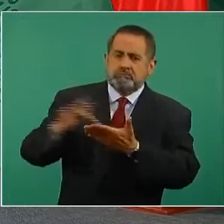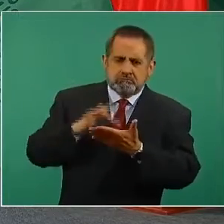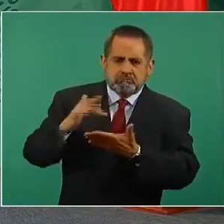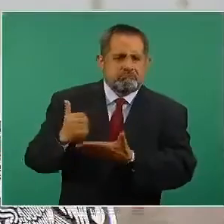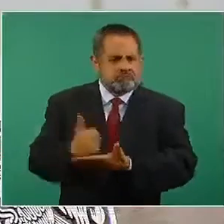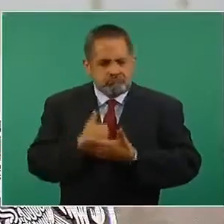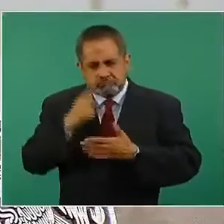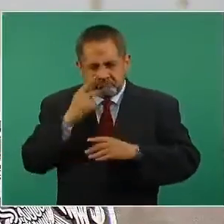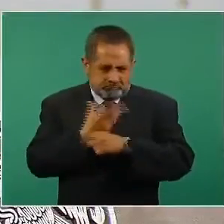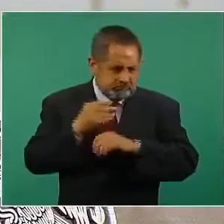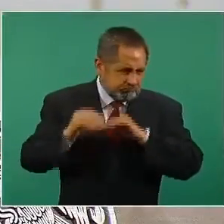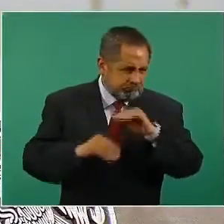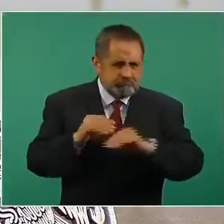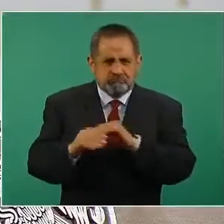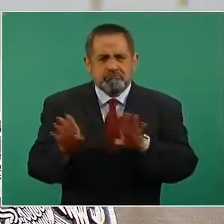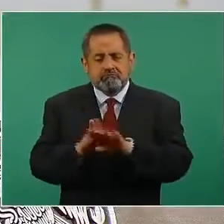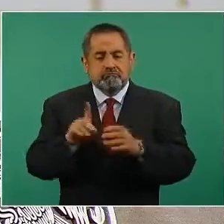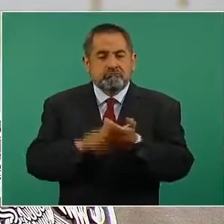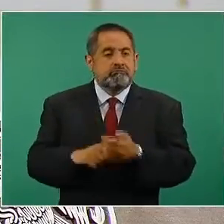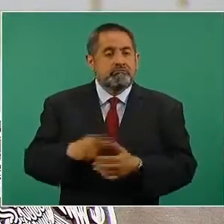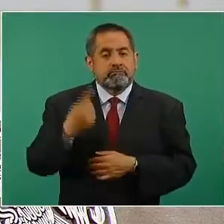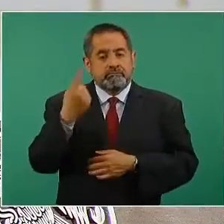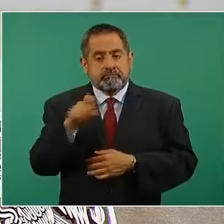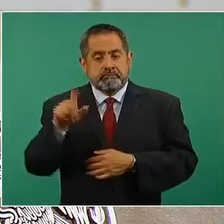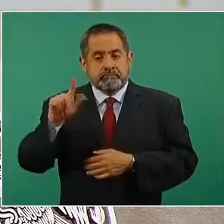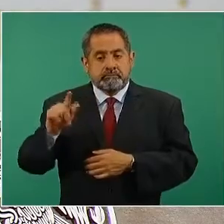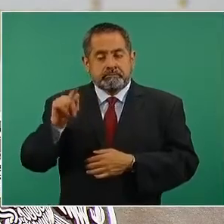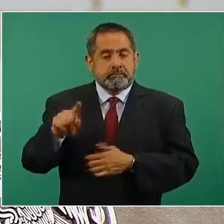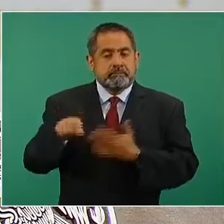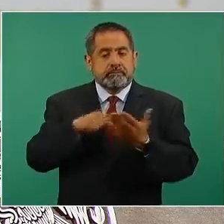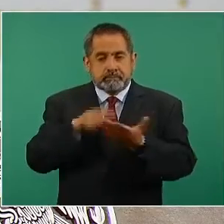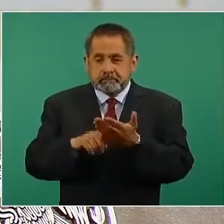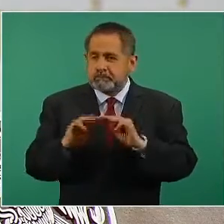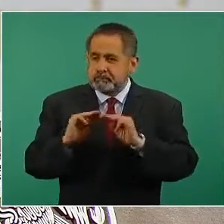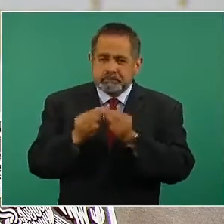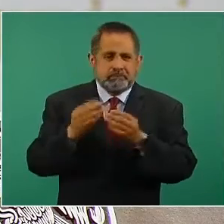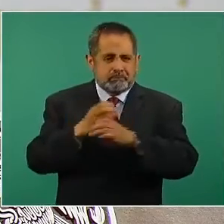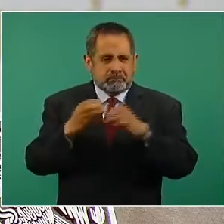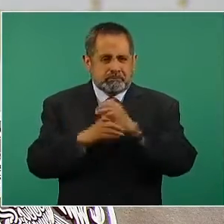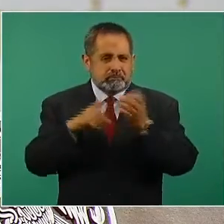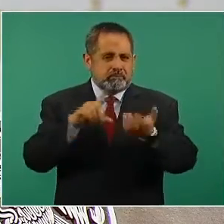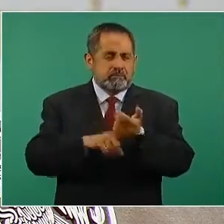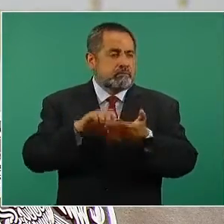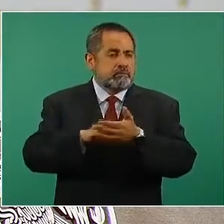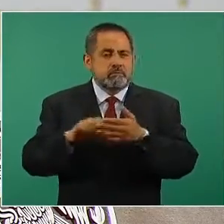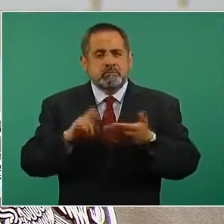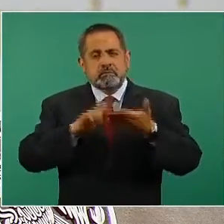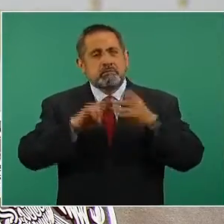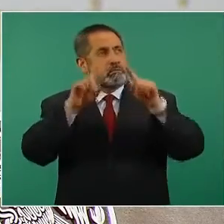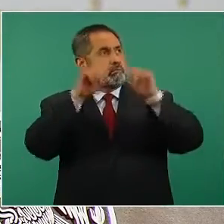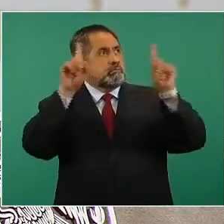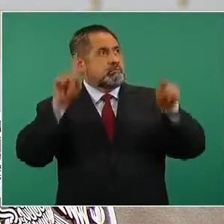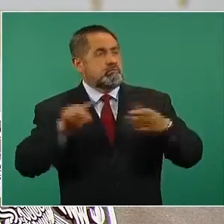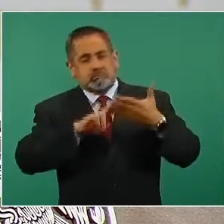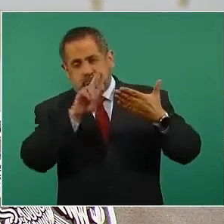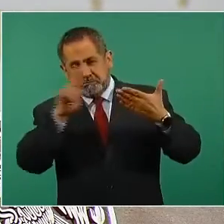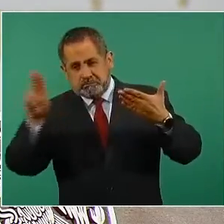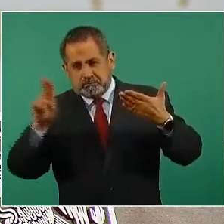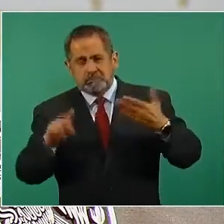ayudan a la intervención de 170 bienes muebles o inmuebles, muebles como murales,